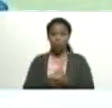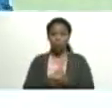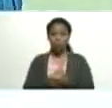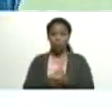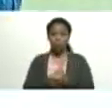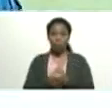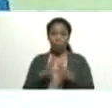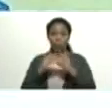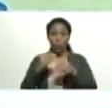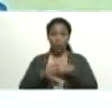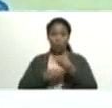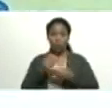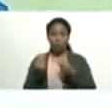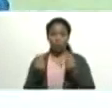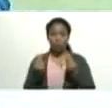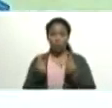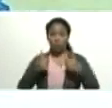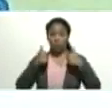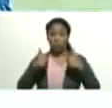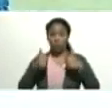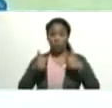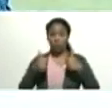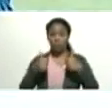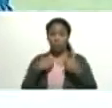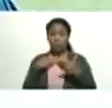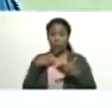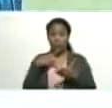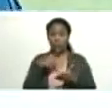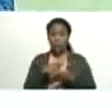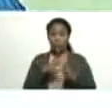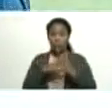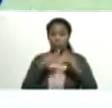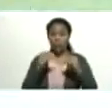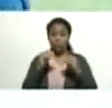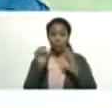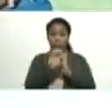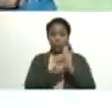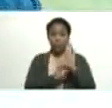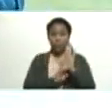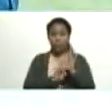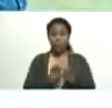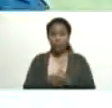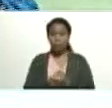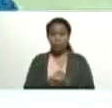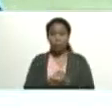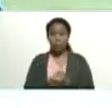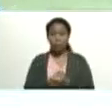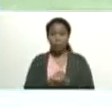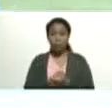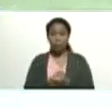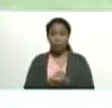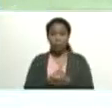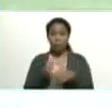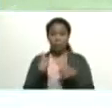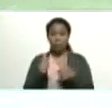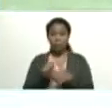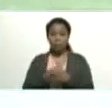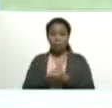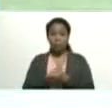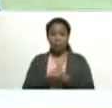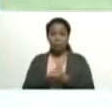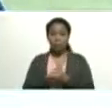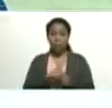una economía esplendorosa y para llegar a una etapa de prosperidad económica a mediano plazo esplendorosa.